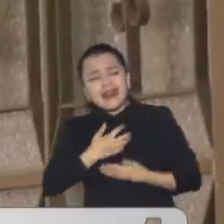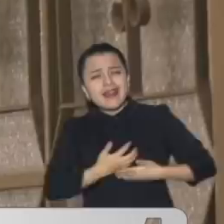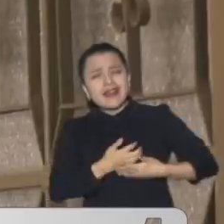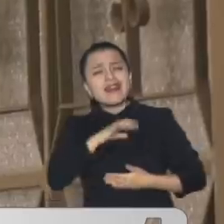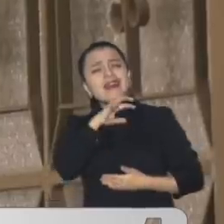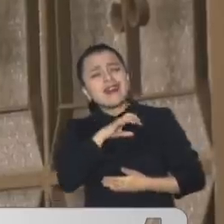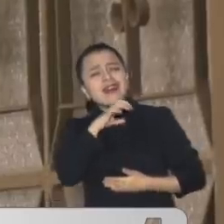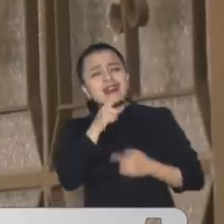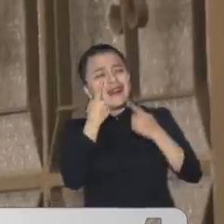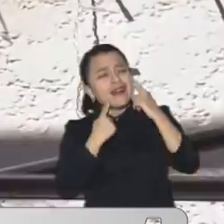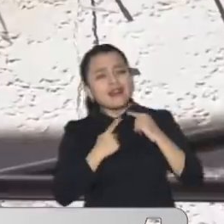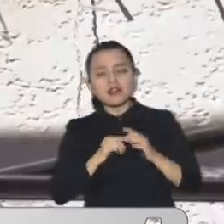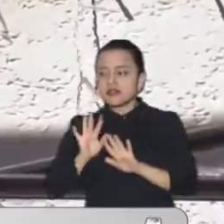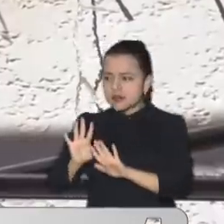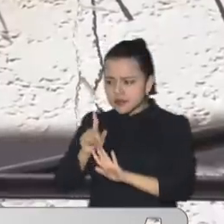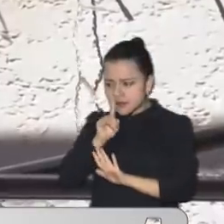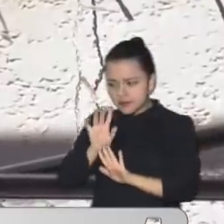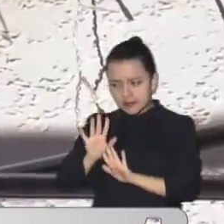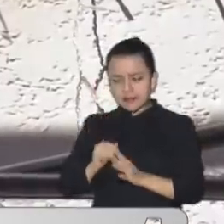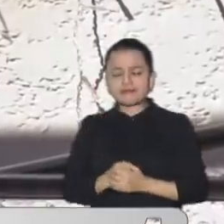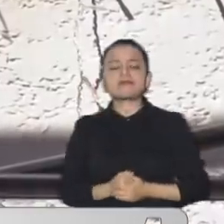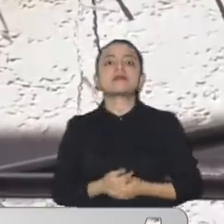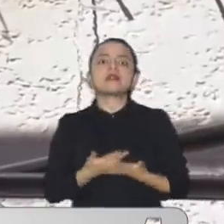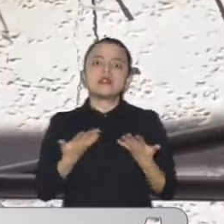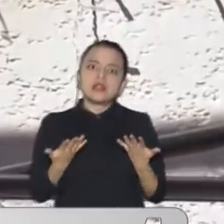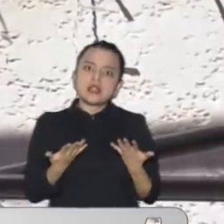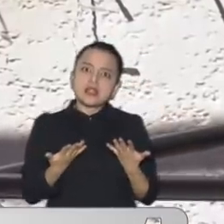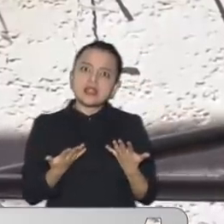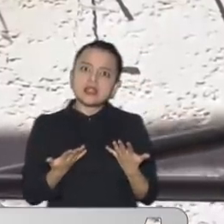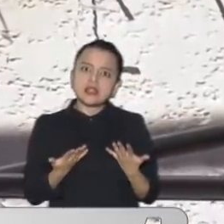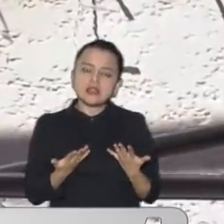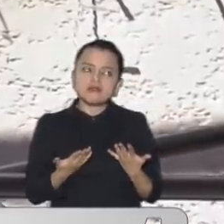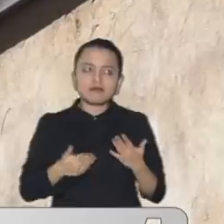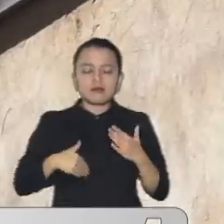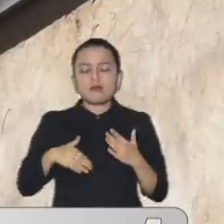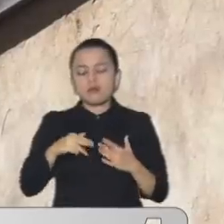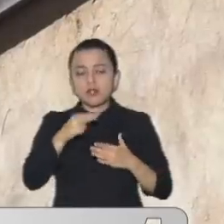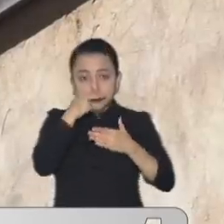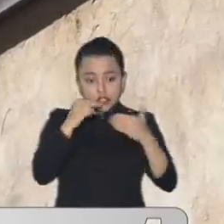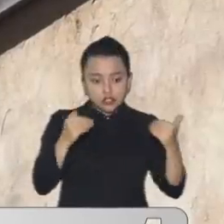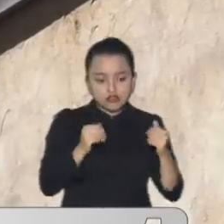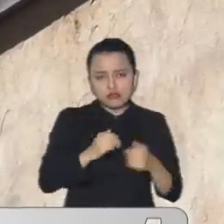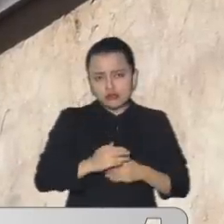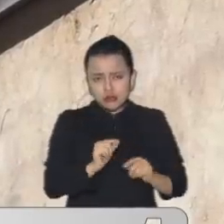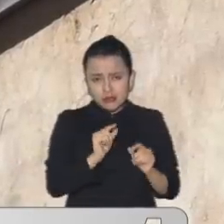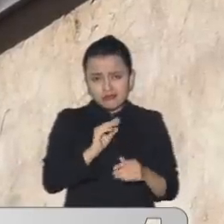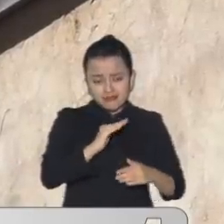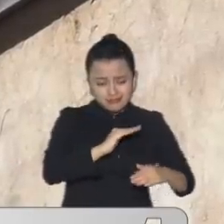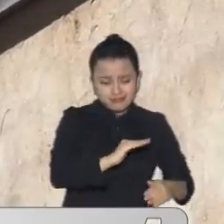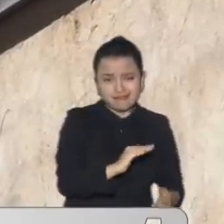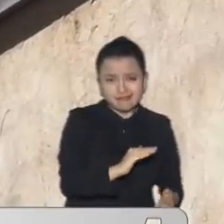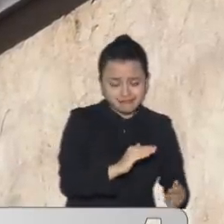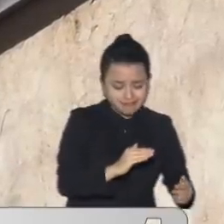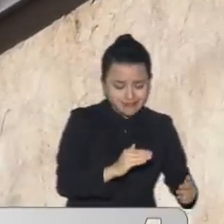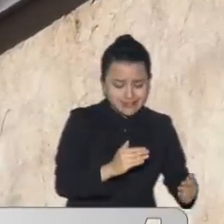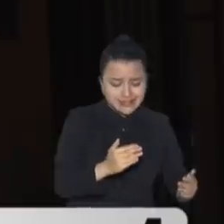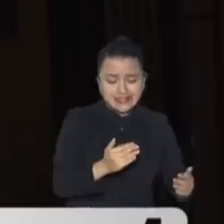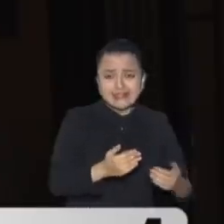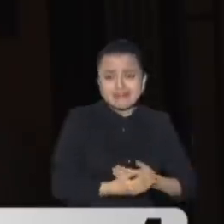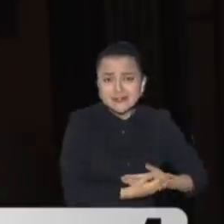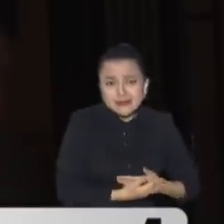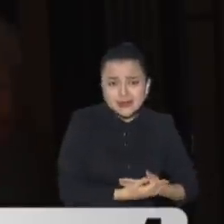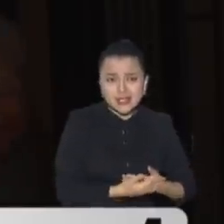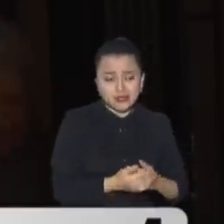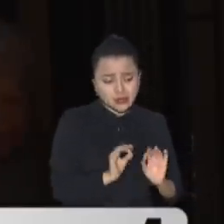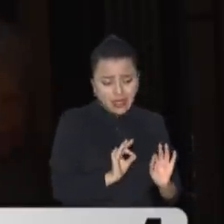vimos 13 personas, solamente tenemos dos camitas nada más, los demás, los niños más grandes duermen en el piso y no tenemos ninguna ayuda de